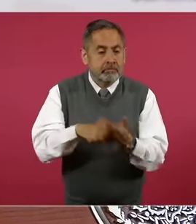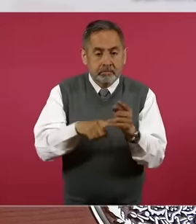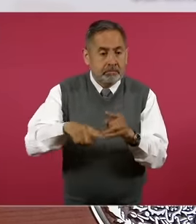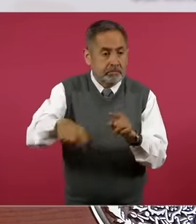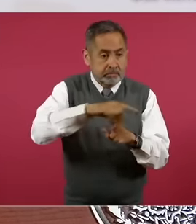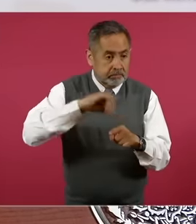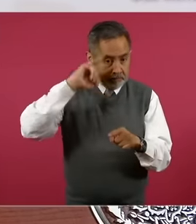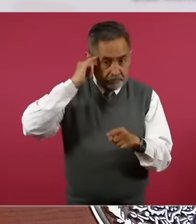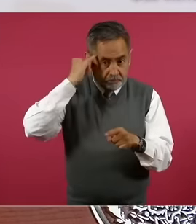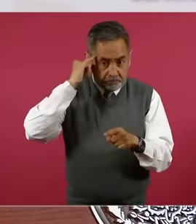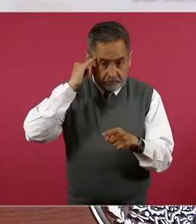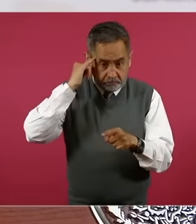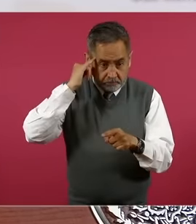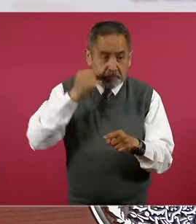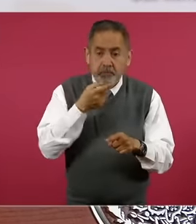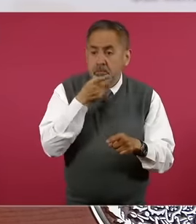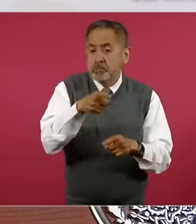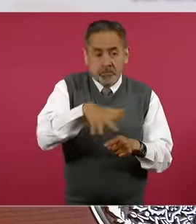indígenas,